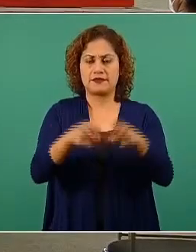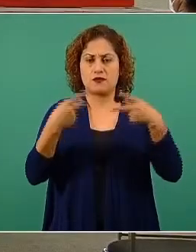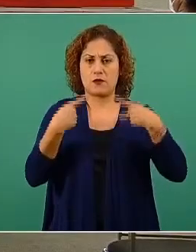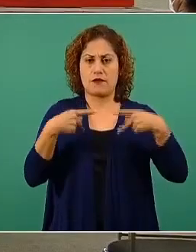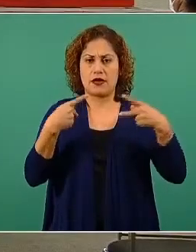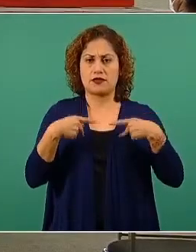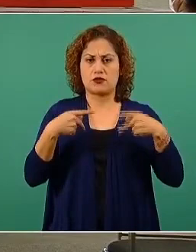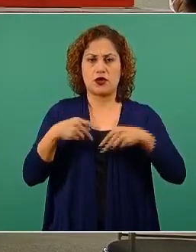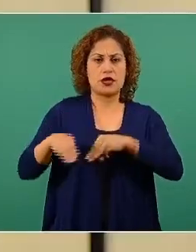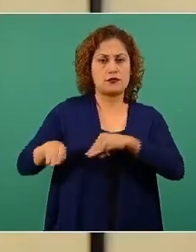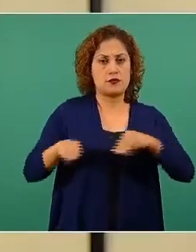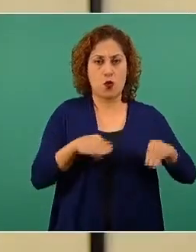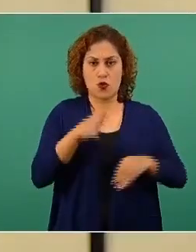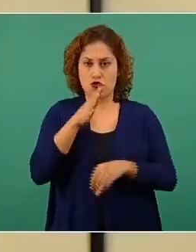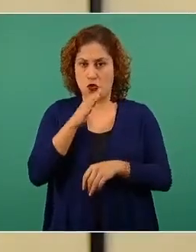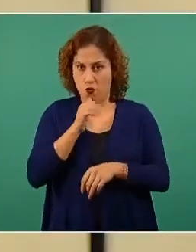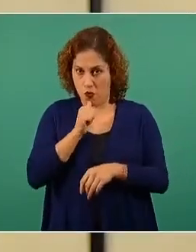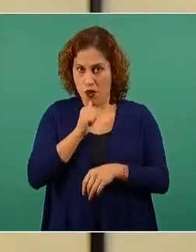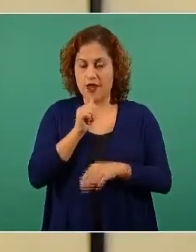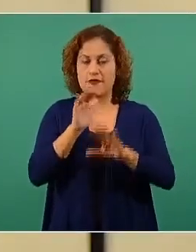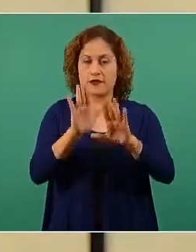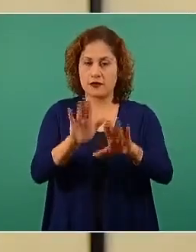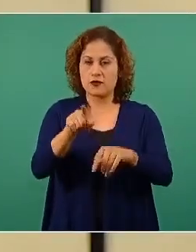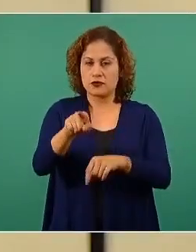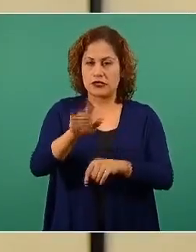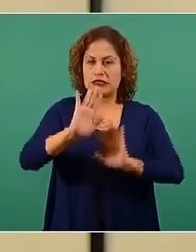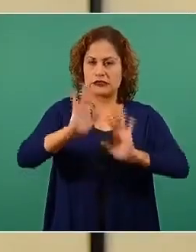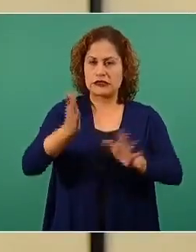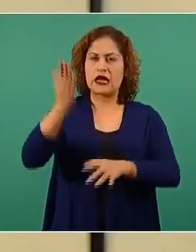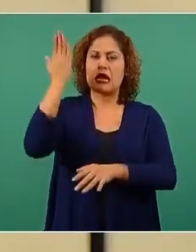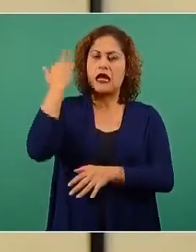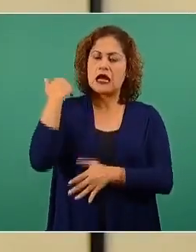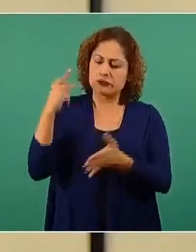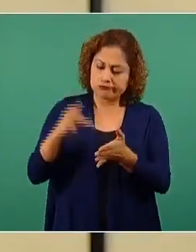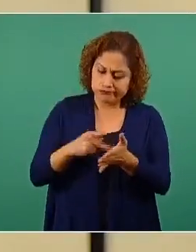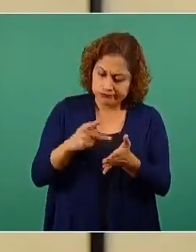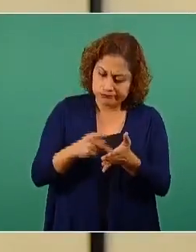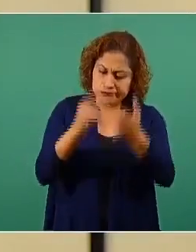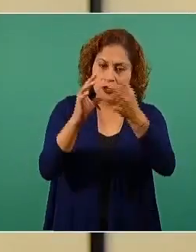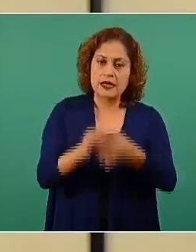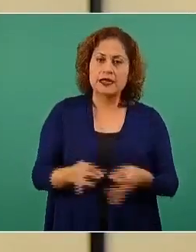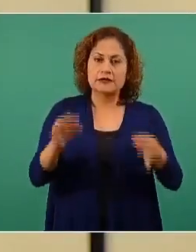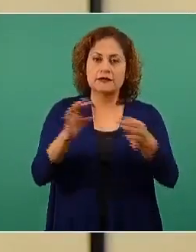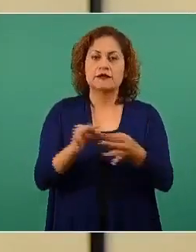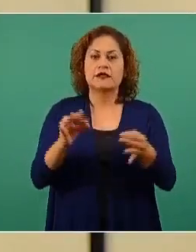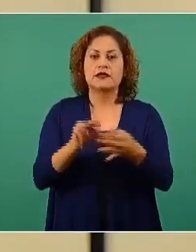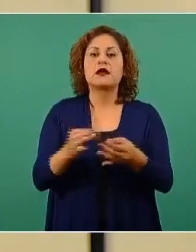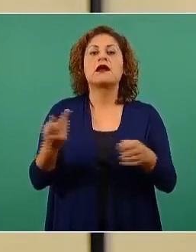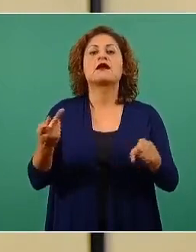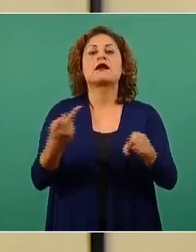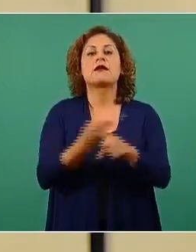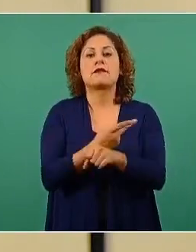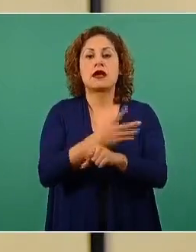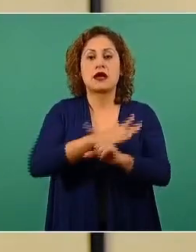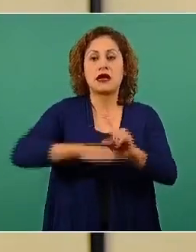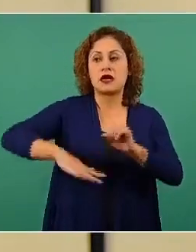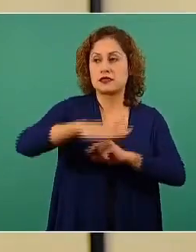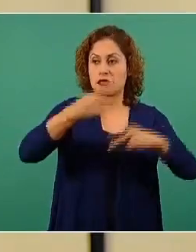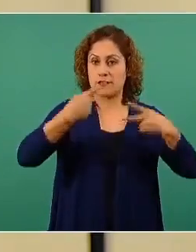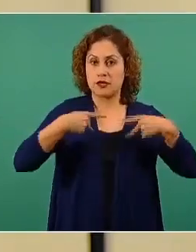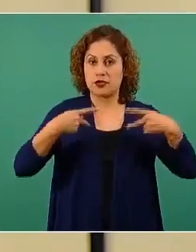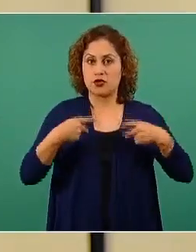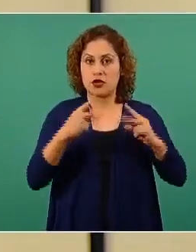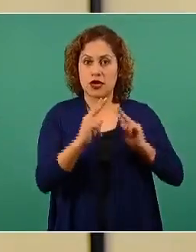postradas. Ustedes ya en diferentes ocasiones ya han ido explicando cómo la ciudadanía puede reportar este tipo de casos,